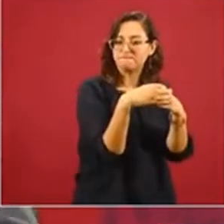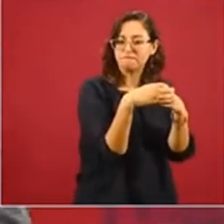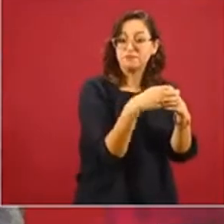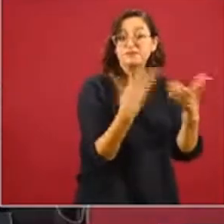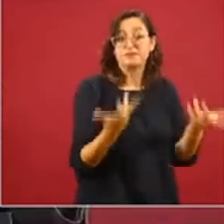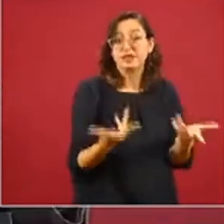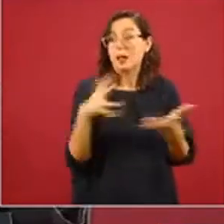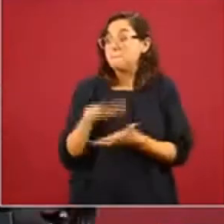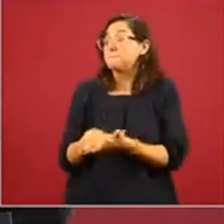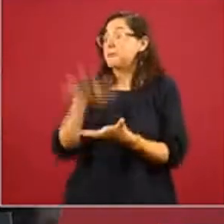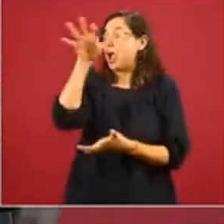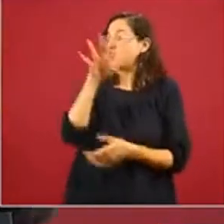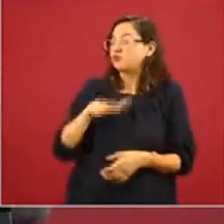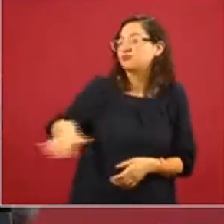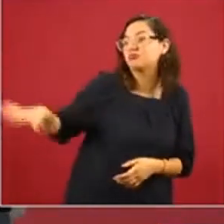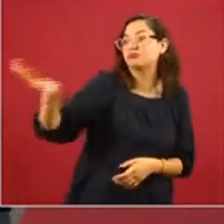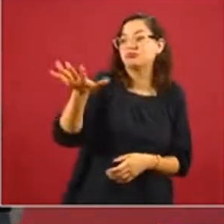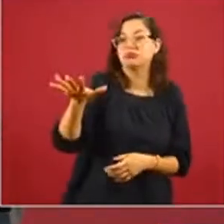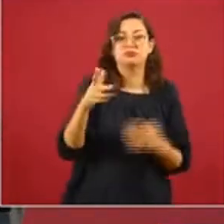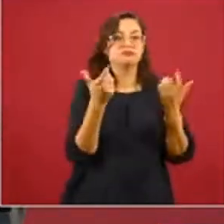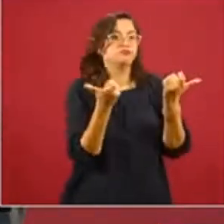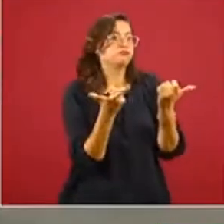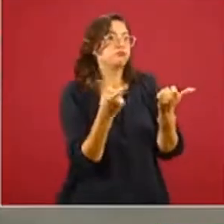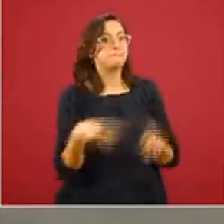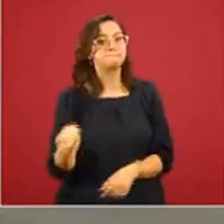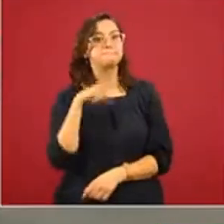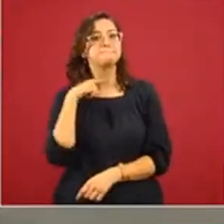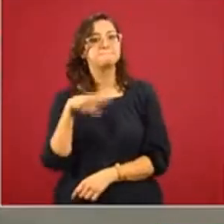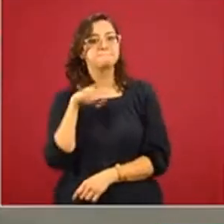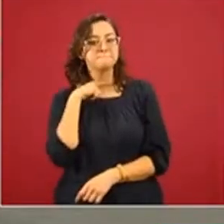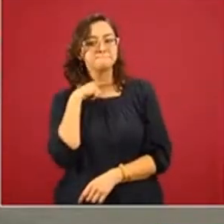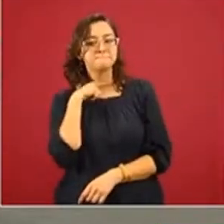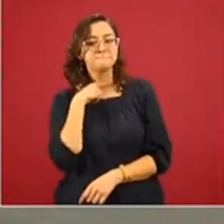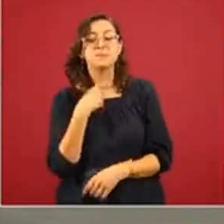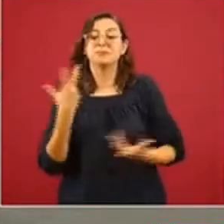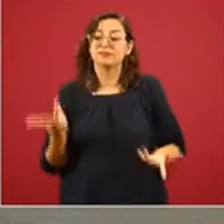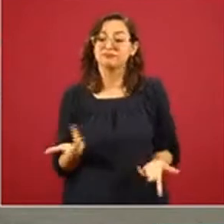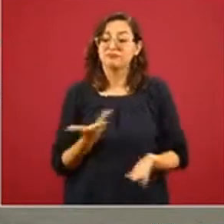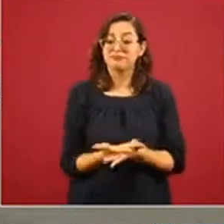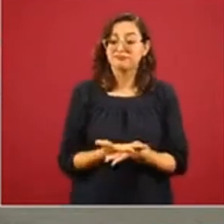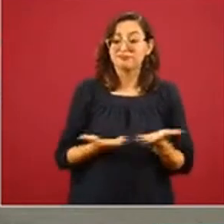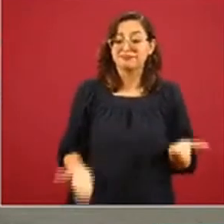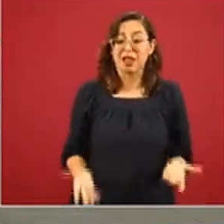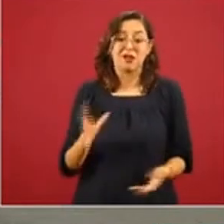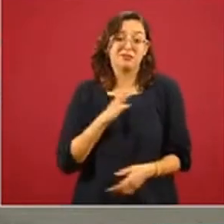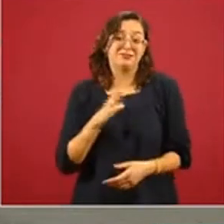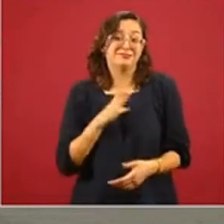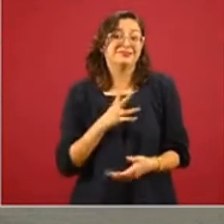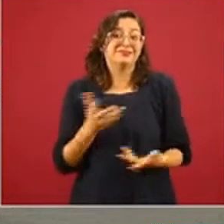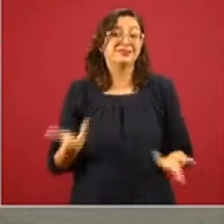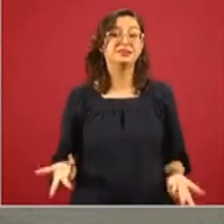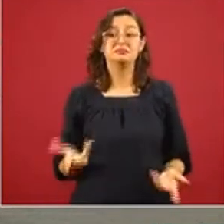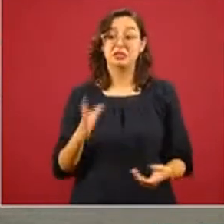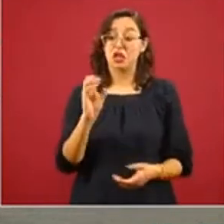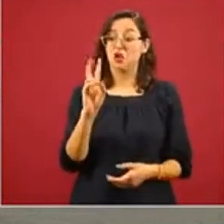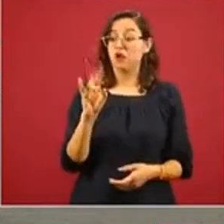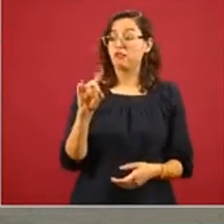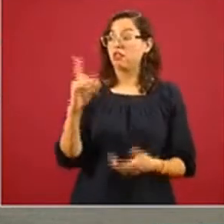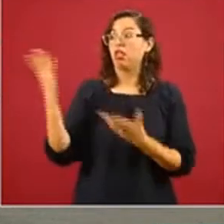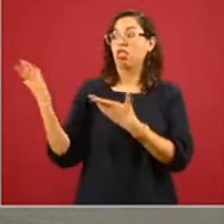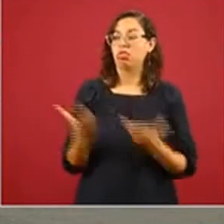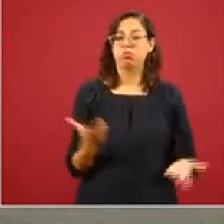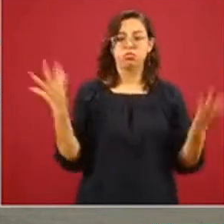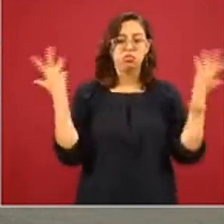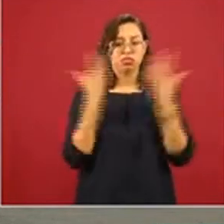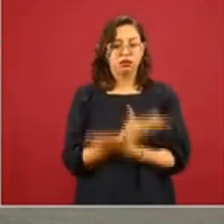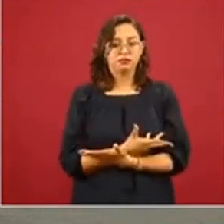la mayoría de las familias tiene pocos recursos. Y ese es a lo que nos enfrentamos cuando llegó COVID. Entonces, ¿qué se